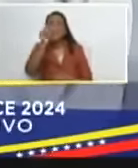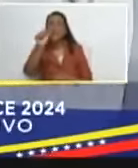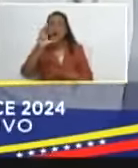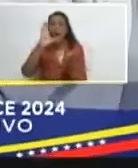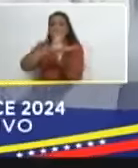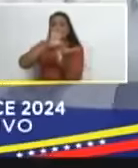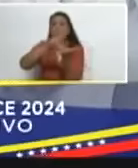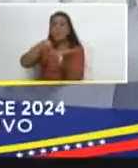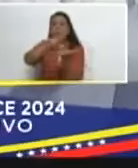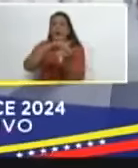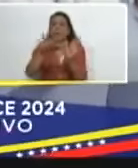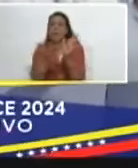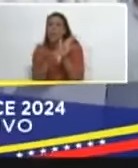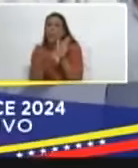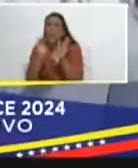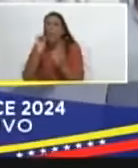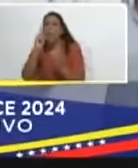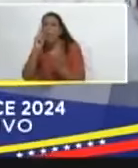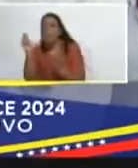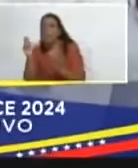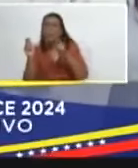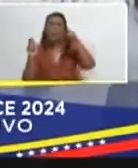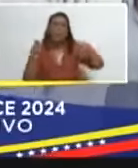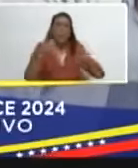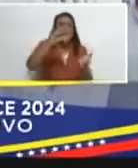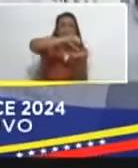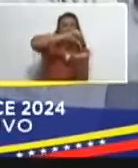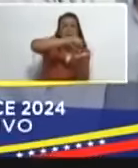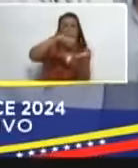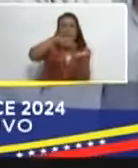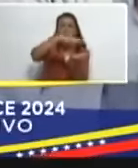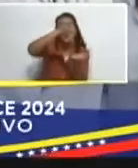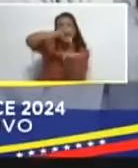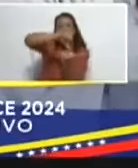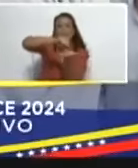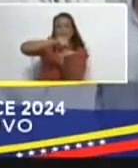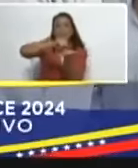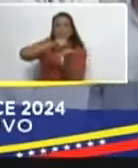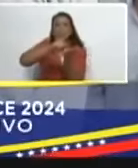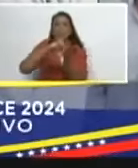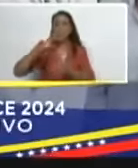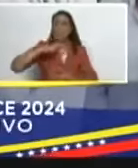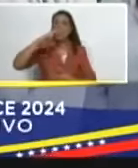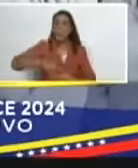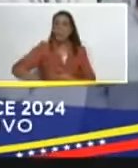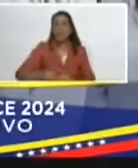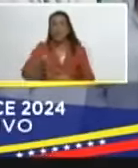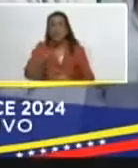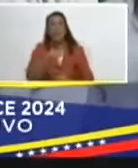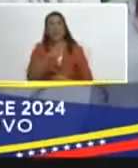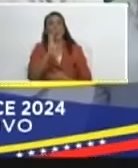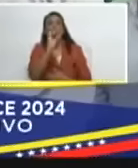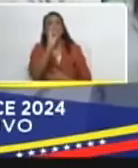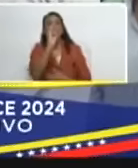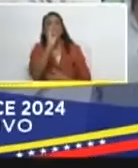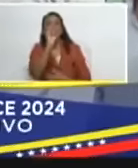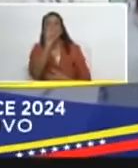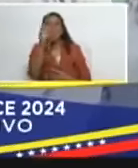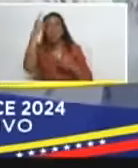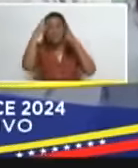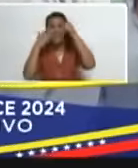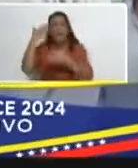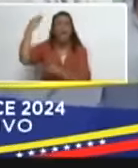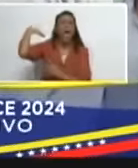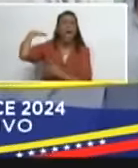queda Coimbra? Entre Oporto y Lisboa, como al centro del Oporto país. Es bellísima. Sí, cómo no. Yo estuve en Oporto con el comandante Chávez una